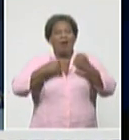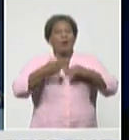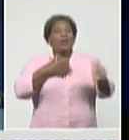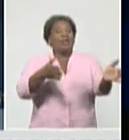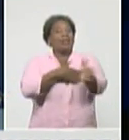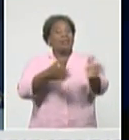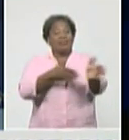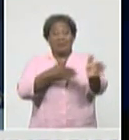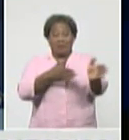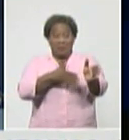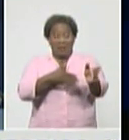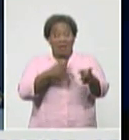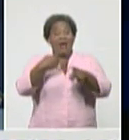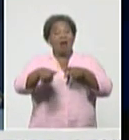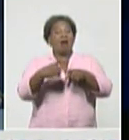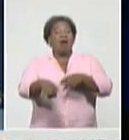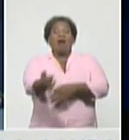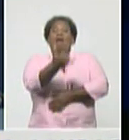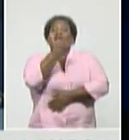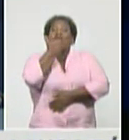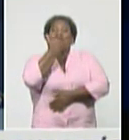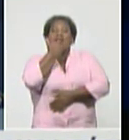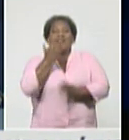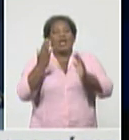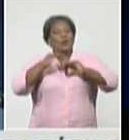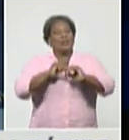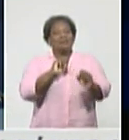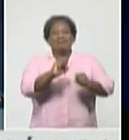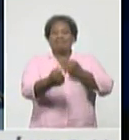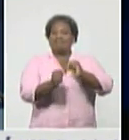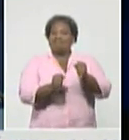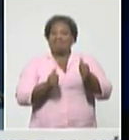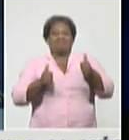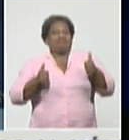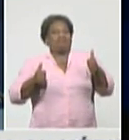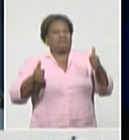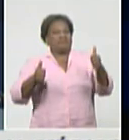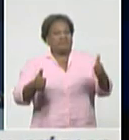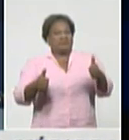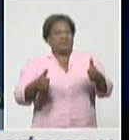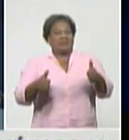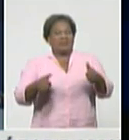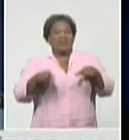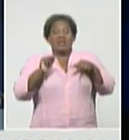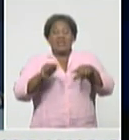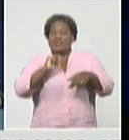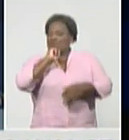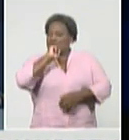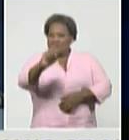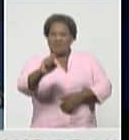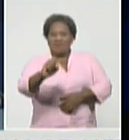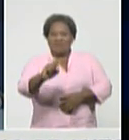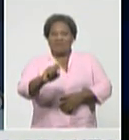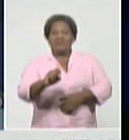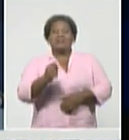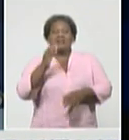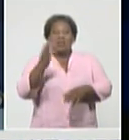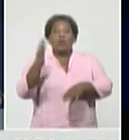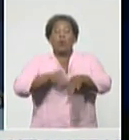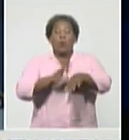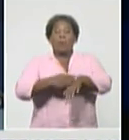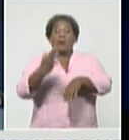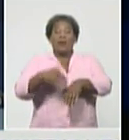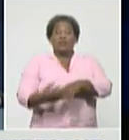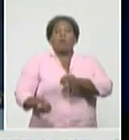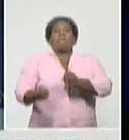estas cosas que no están bien reguladas son las que posibilitan los rebrotes, las nuevas oleadas y